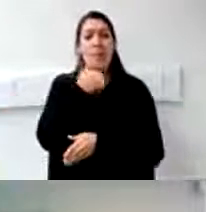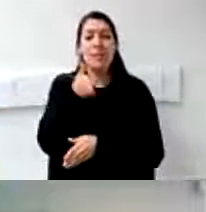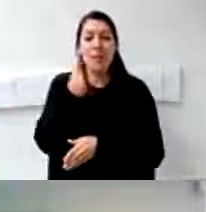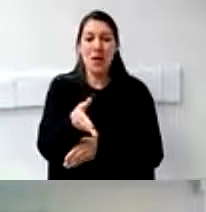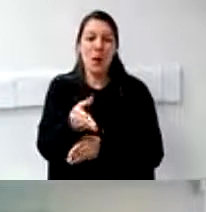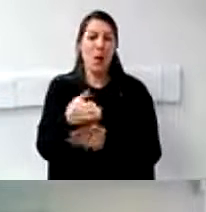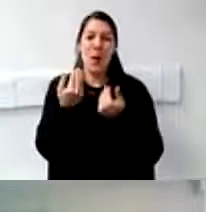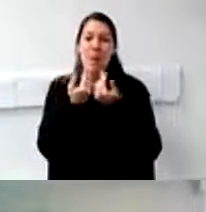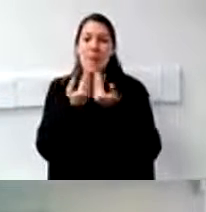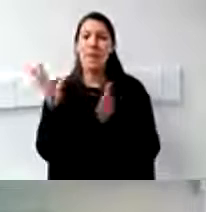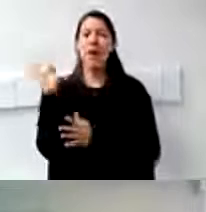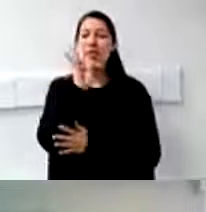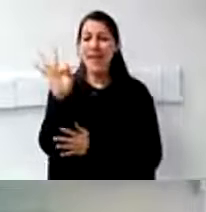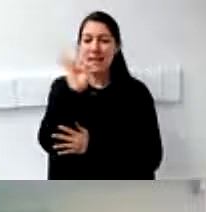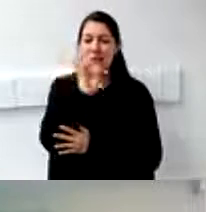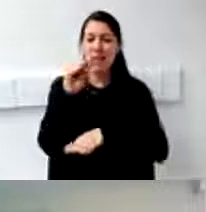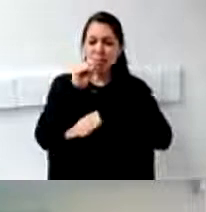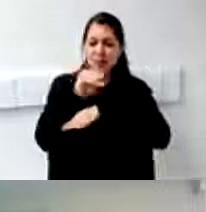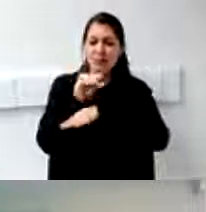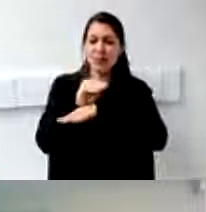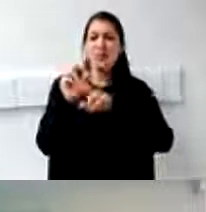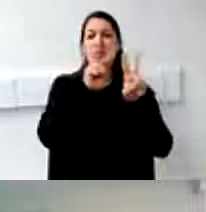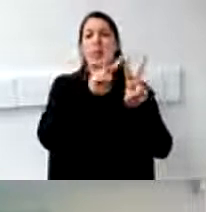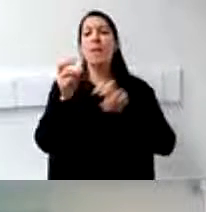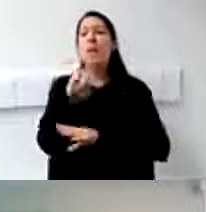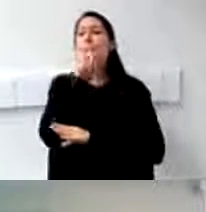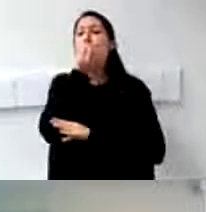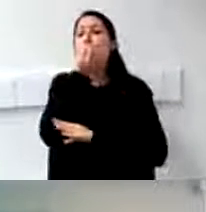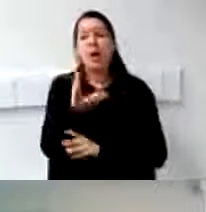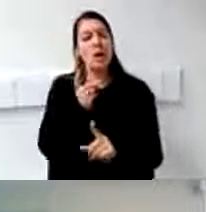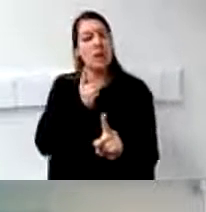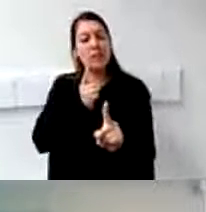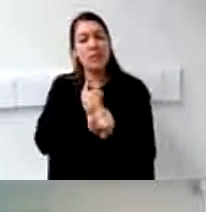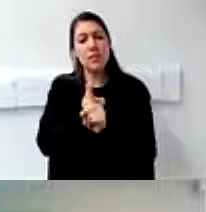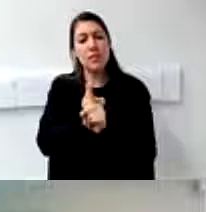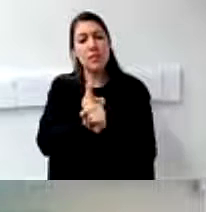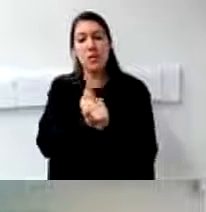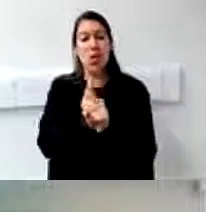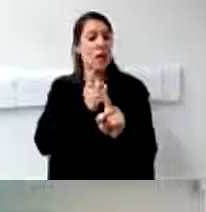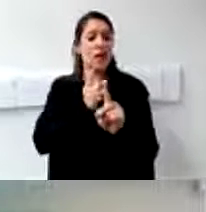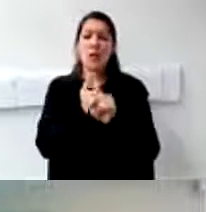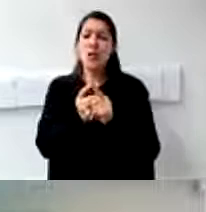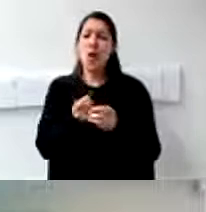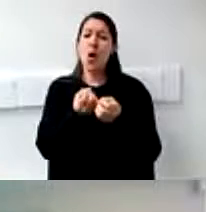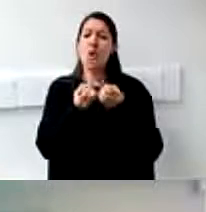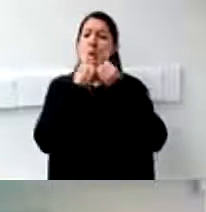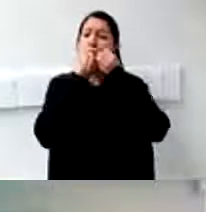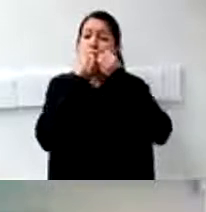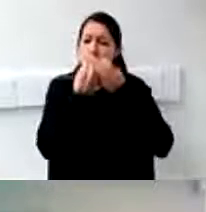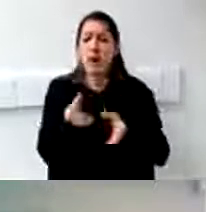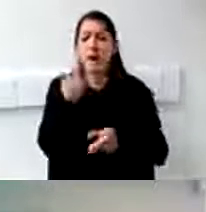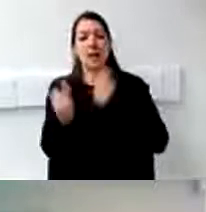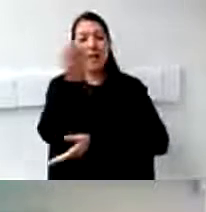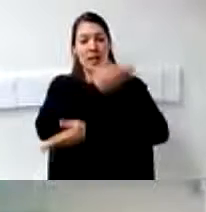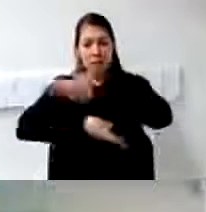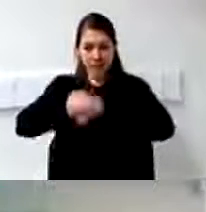instancias de lo que tiene que ver con mejorar la atención o realizar una atención adecuada para las personas con discapacidad. Así que